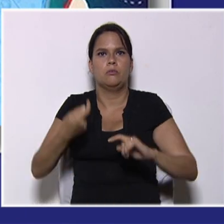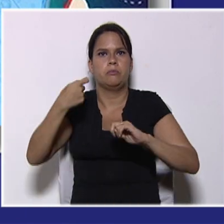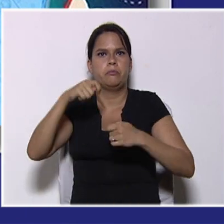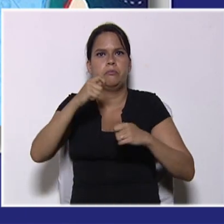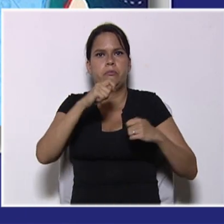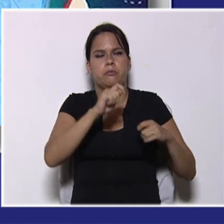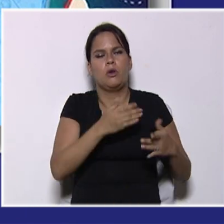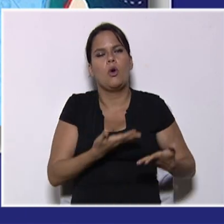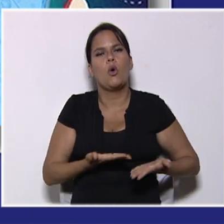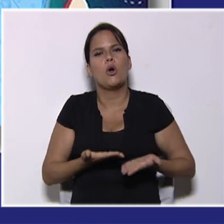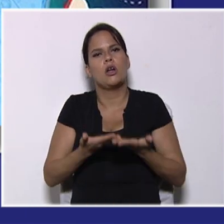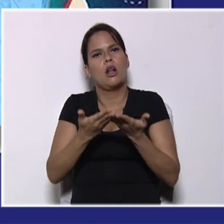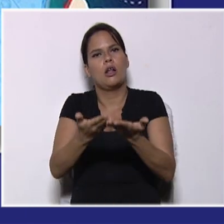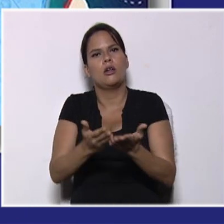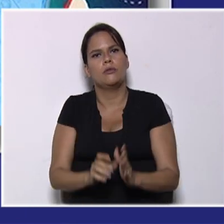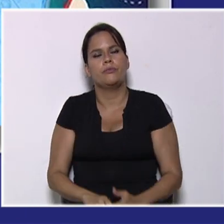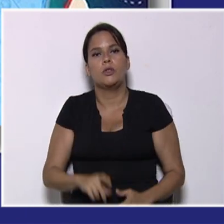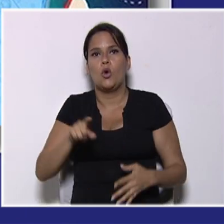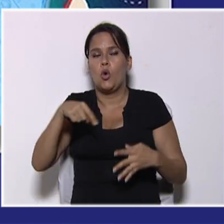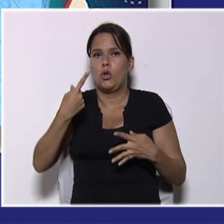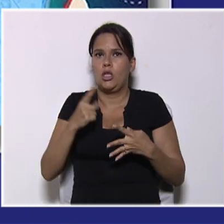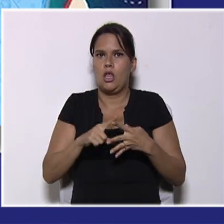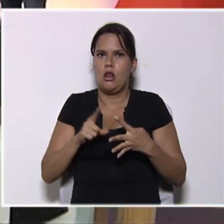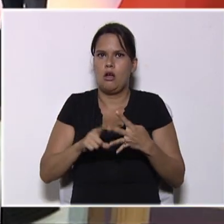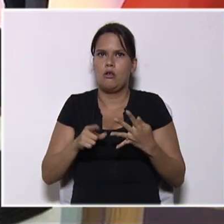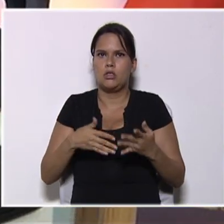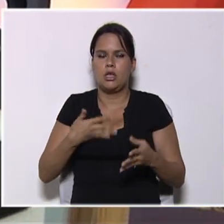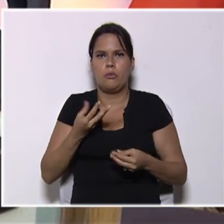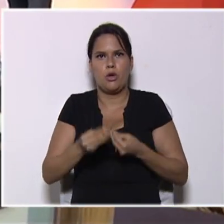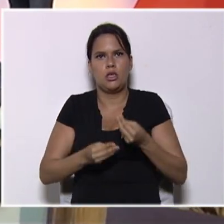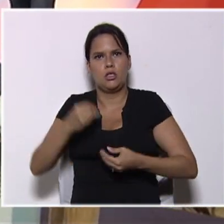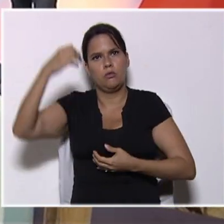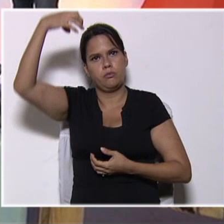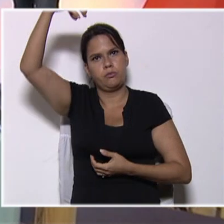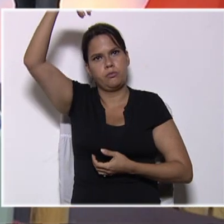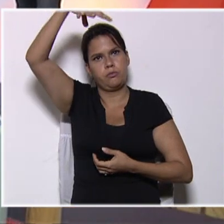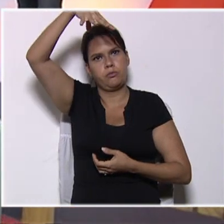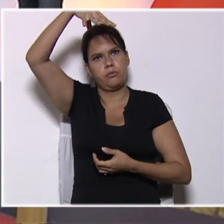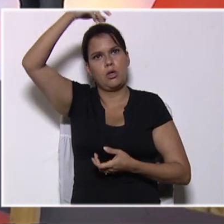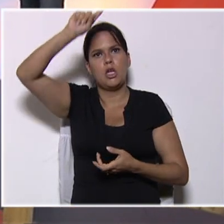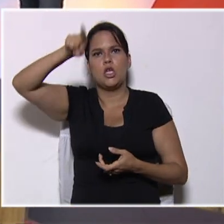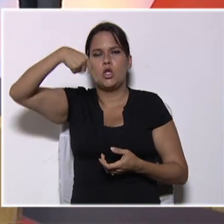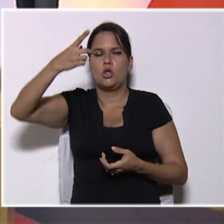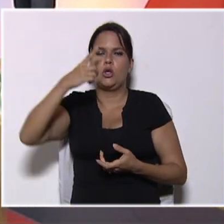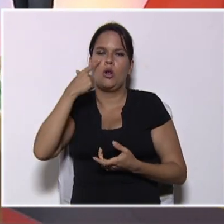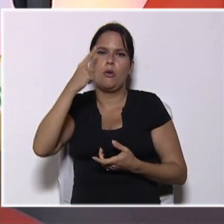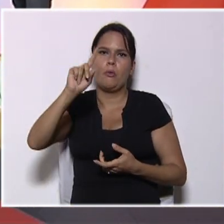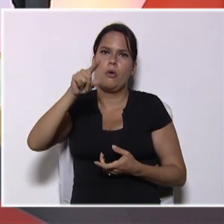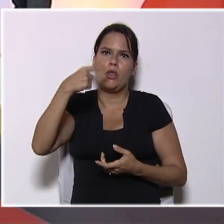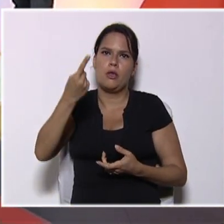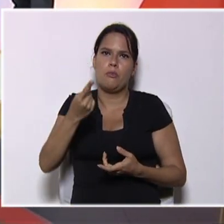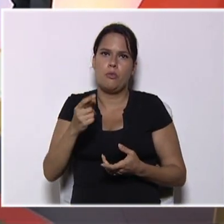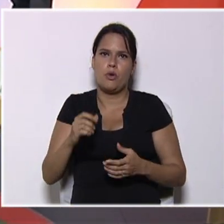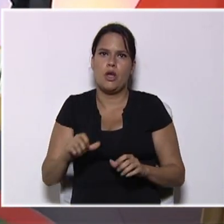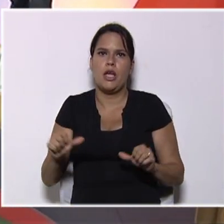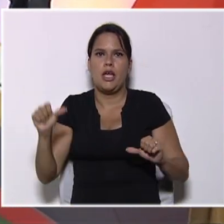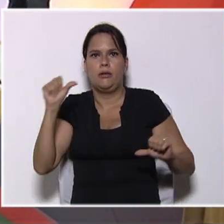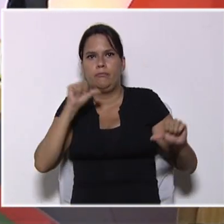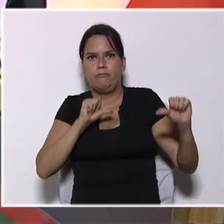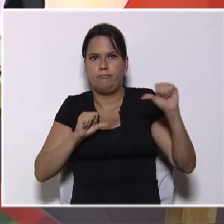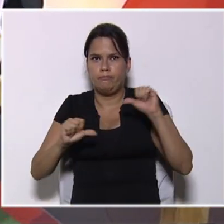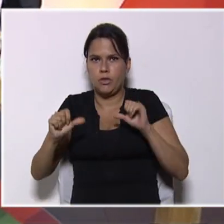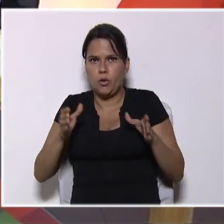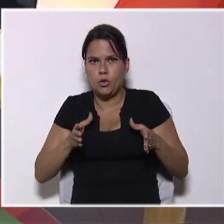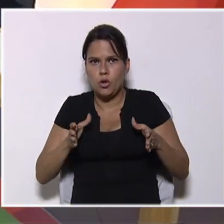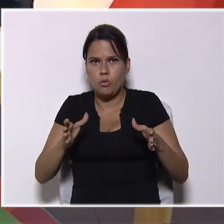o regalarlas. Otra de las cosas que se pueden hacer, bueno, son las lámparas. Y otro que lo vamos a ver más adelante en el laboratorio móvil y en